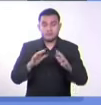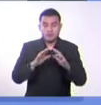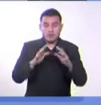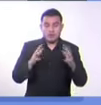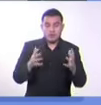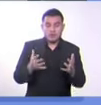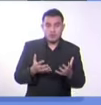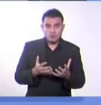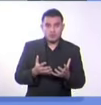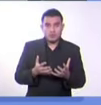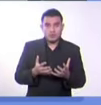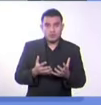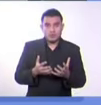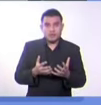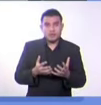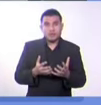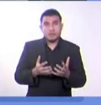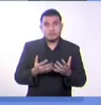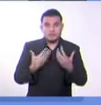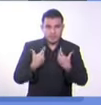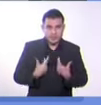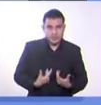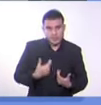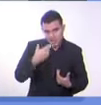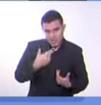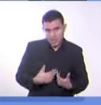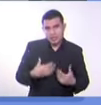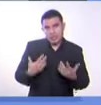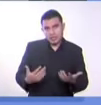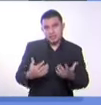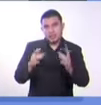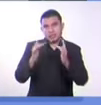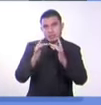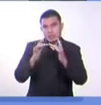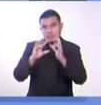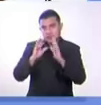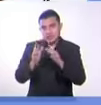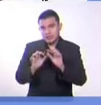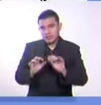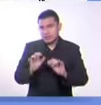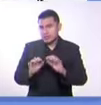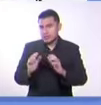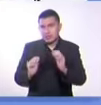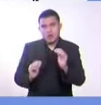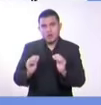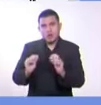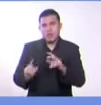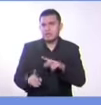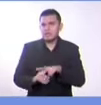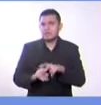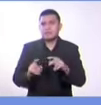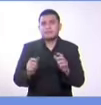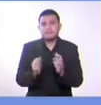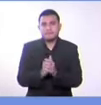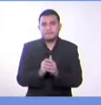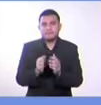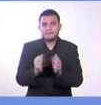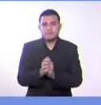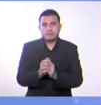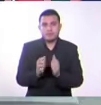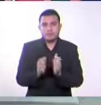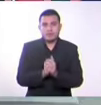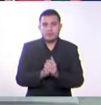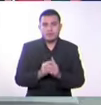digital y el mundo físico se parecen mucho, ¿no? Es igual. Hay riesgos. Sí, hay siempre, y por eso es